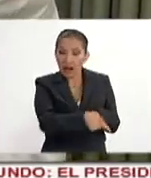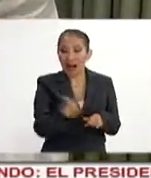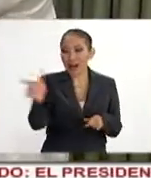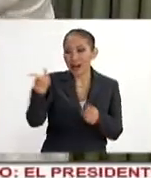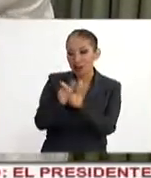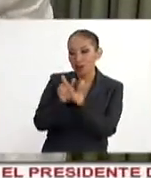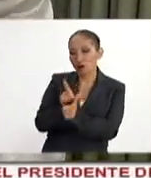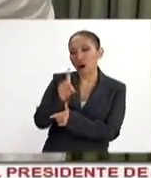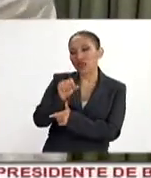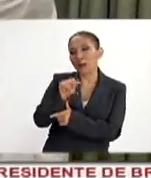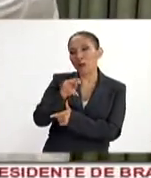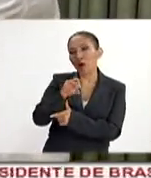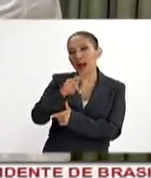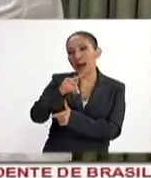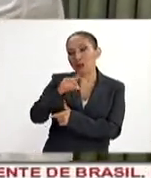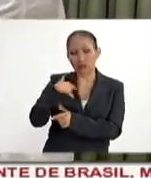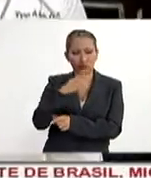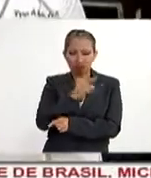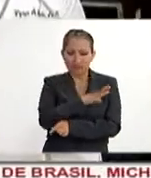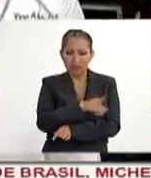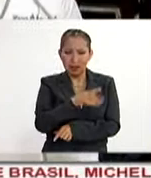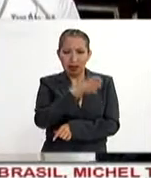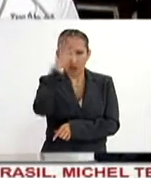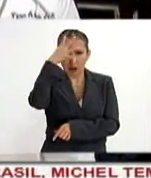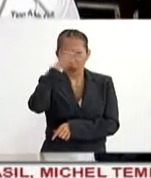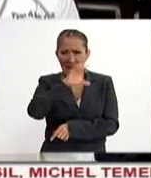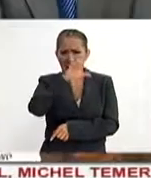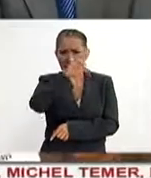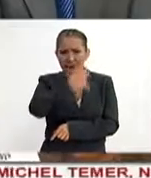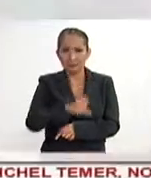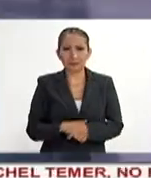los demócratas reafirmaron que se opondrán al Trump Care.